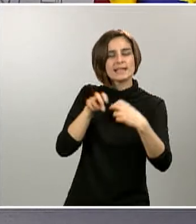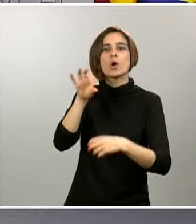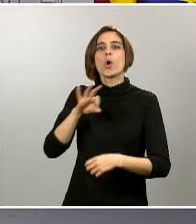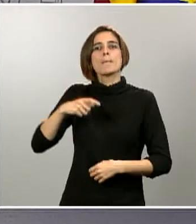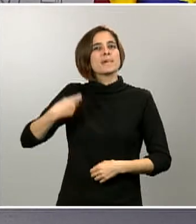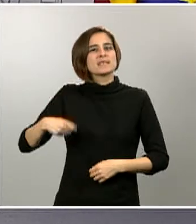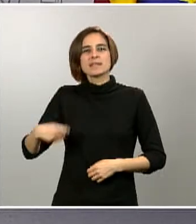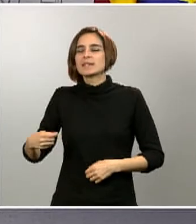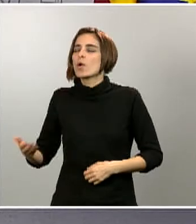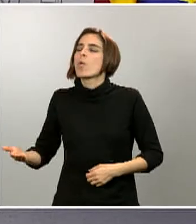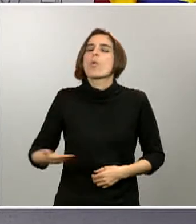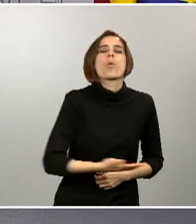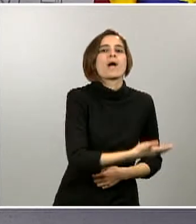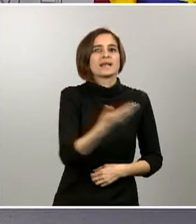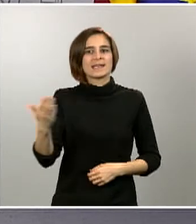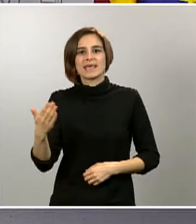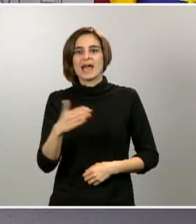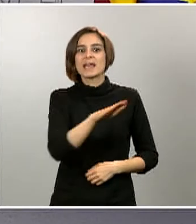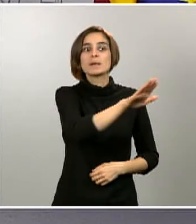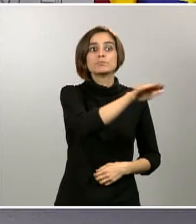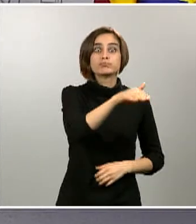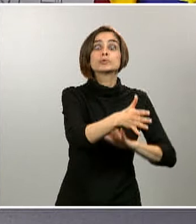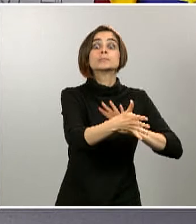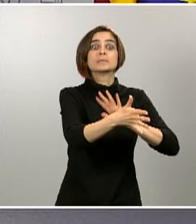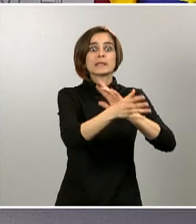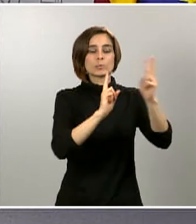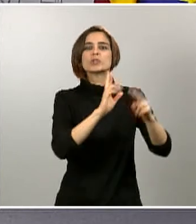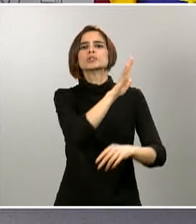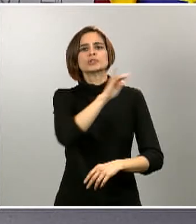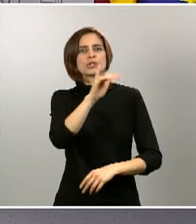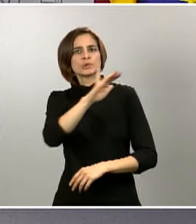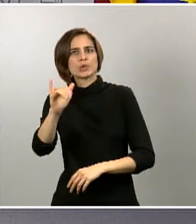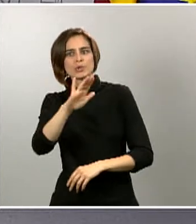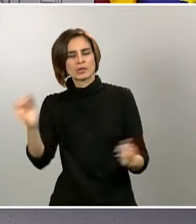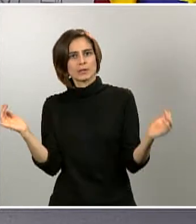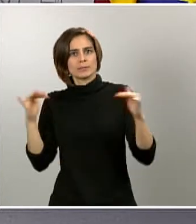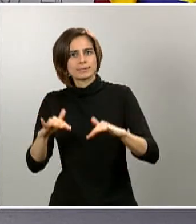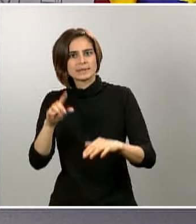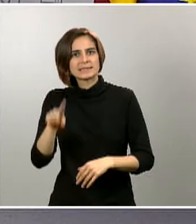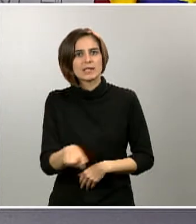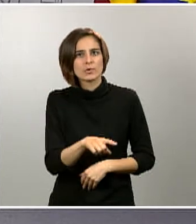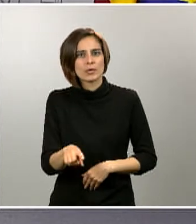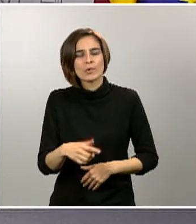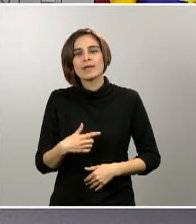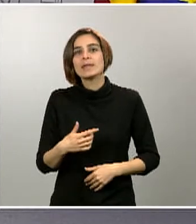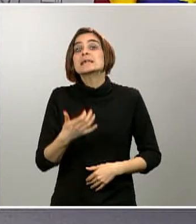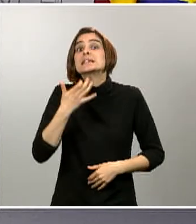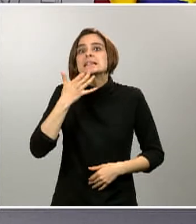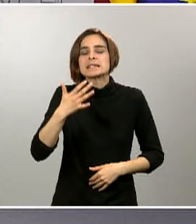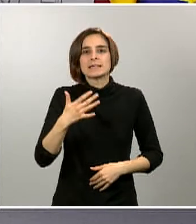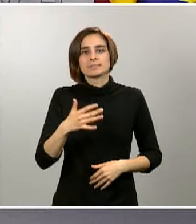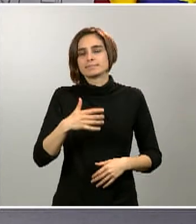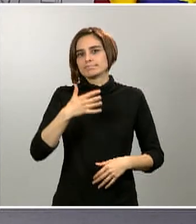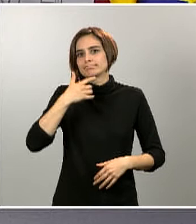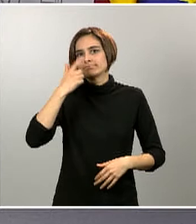decidan responder a su llamada y qué pasará si no acuden pues, los líderes destacados de formaciones